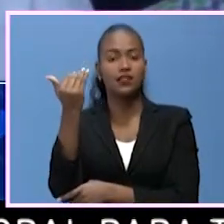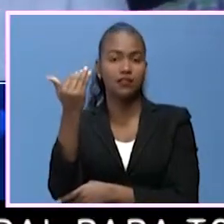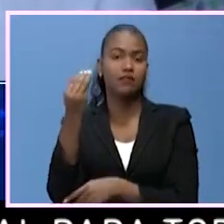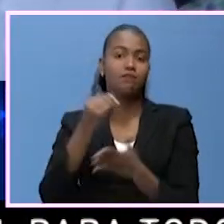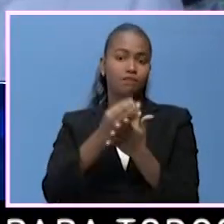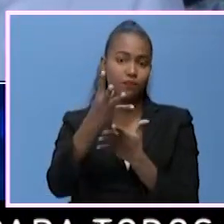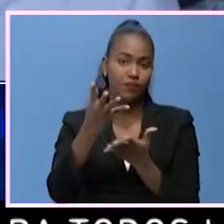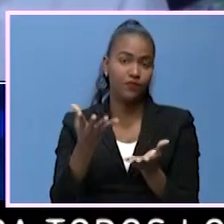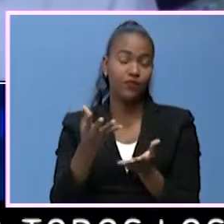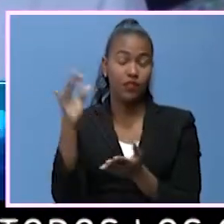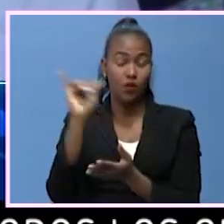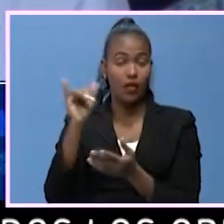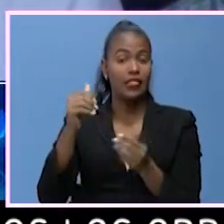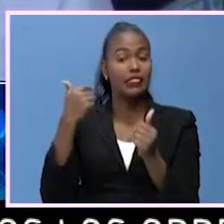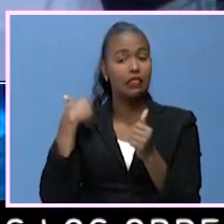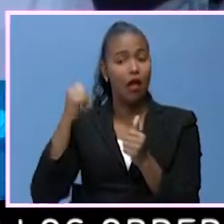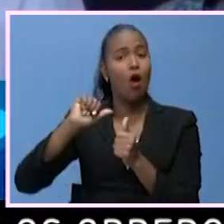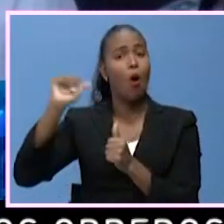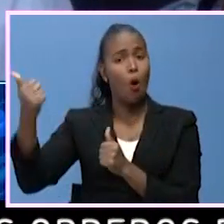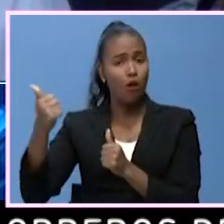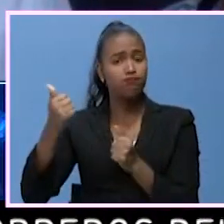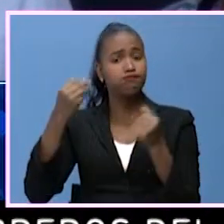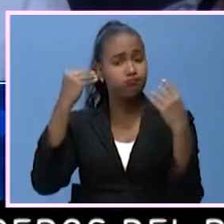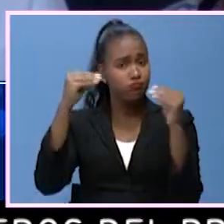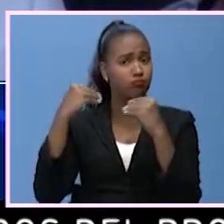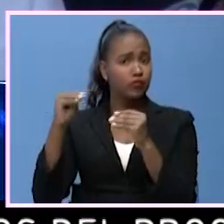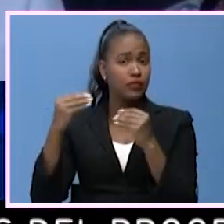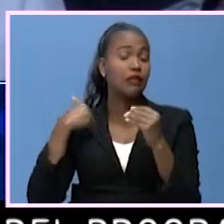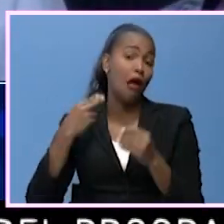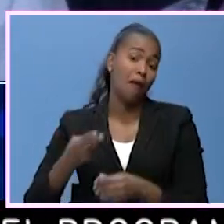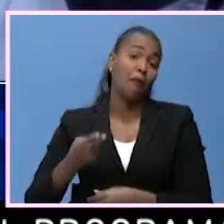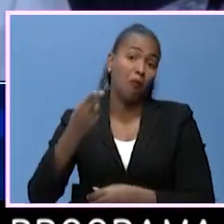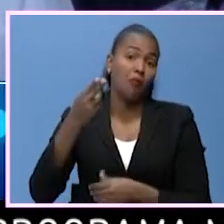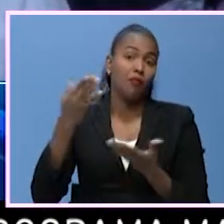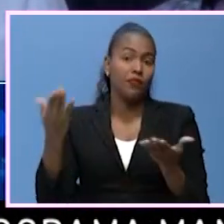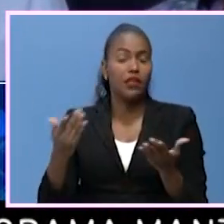3 y 15 pesos. Y hay otros productos que han subido